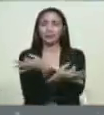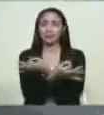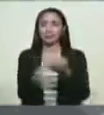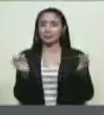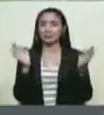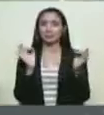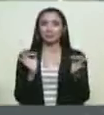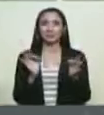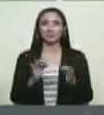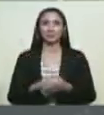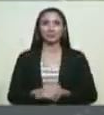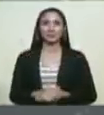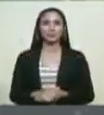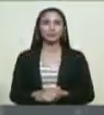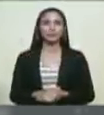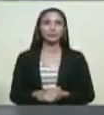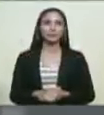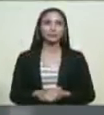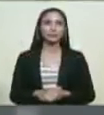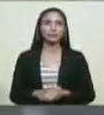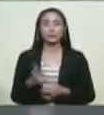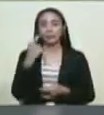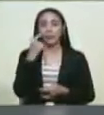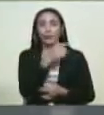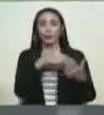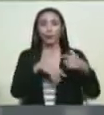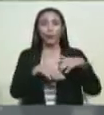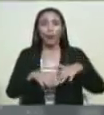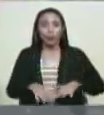Nunca antes se había visto un río crecido.